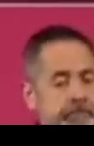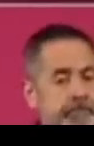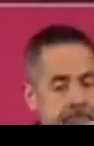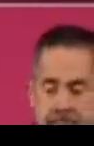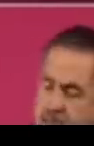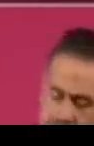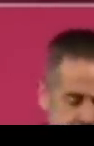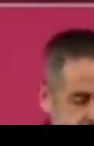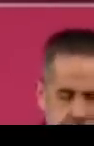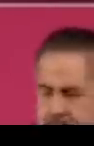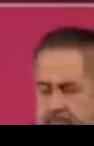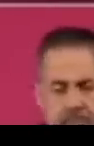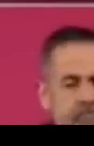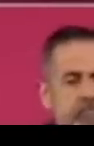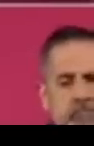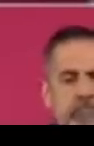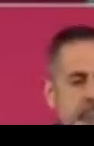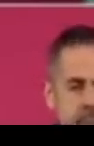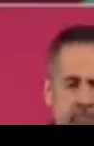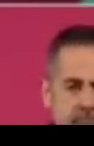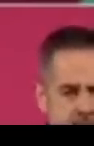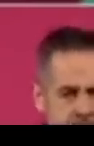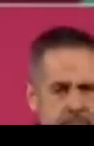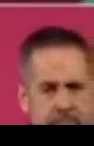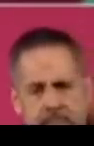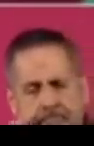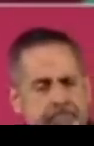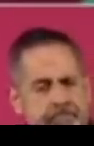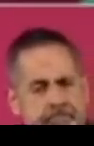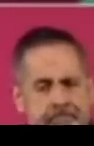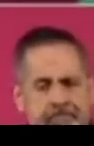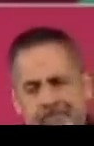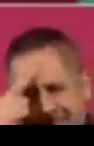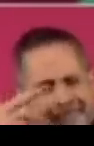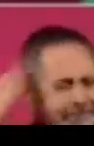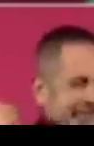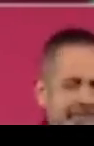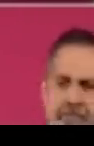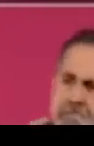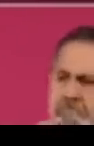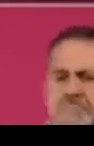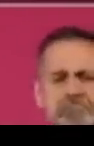no porque fue muy comentado